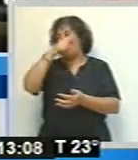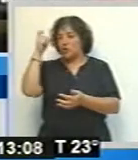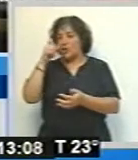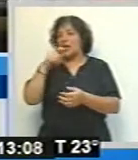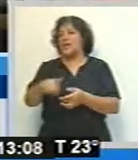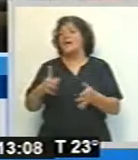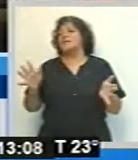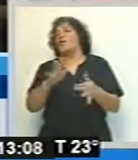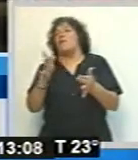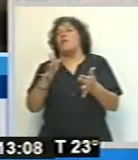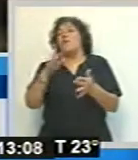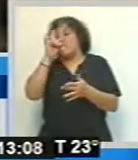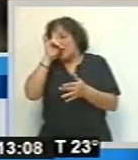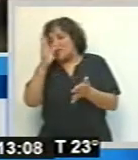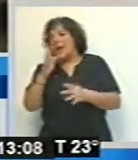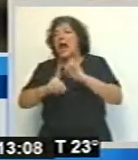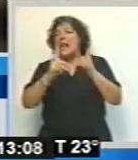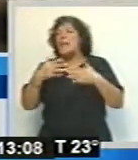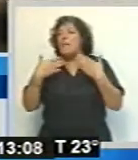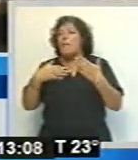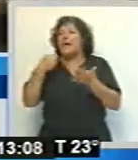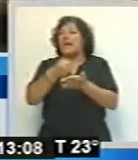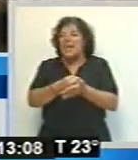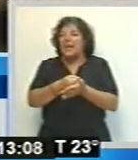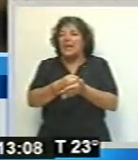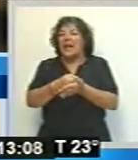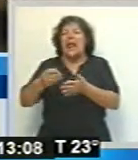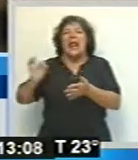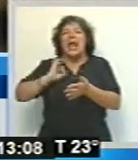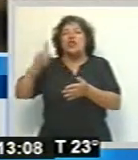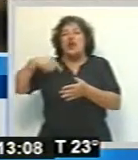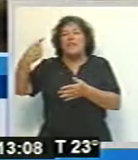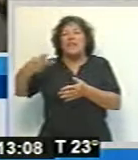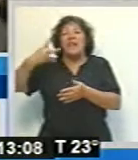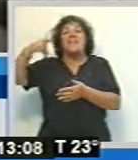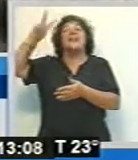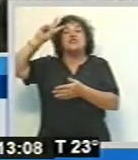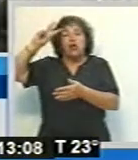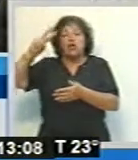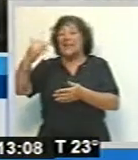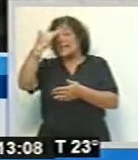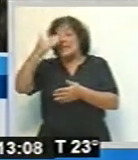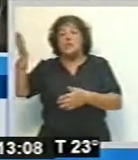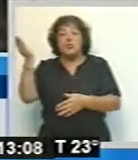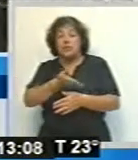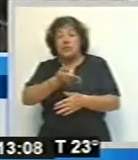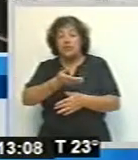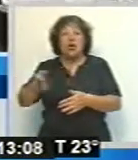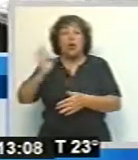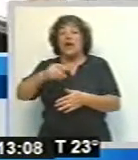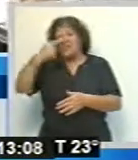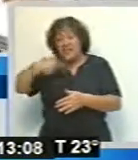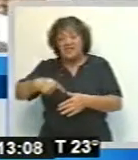ficción. ¿Alguien puede creer que la inflación del año que viene va a ser el 15%? ¿O que el dólar al final del año va a estar